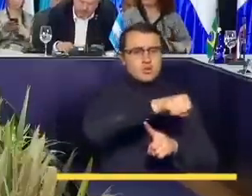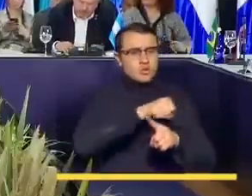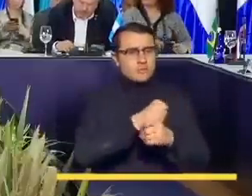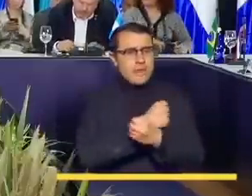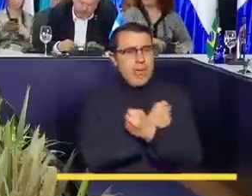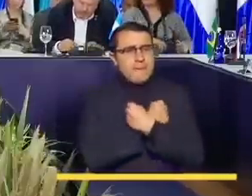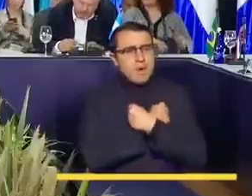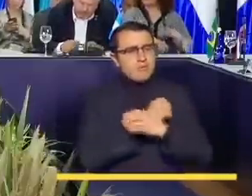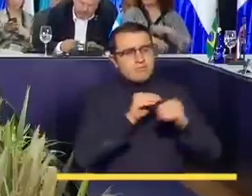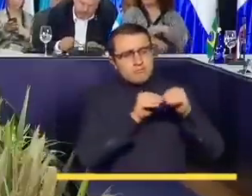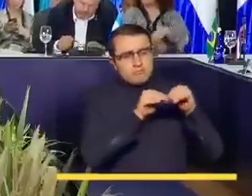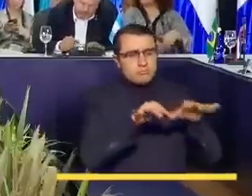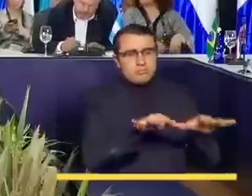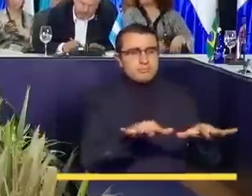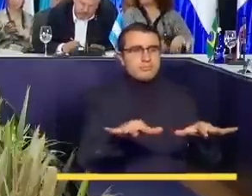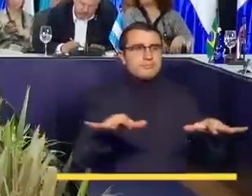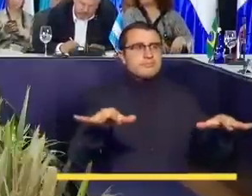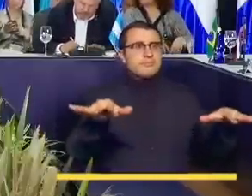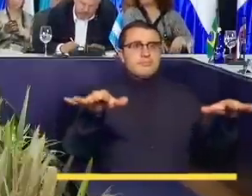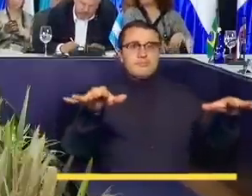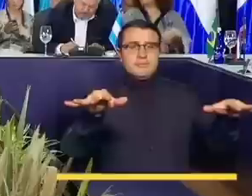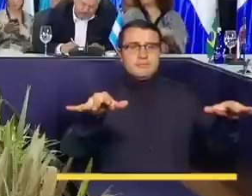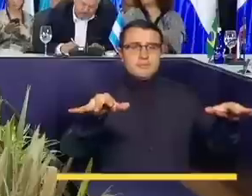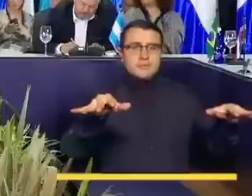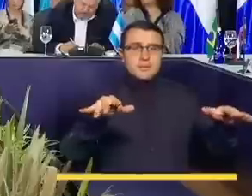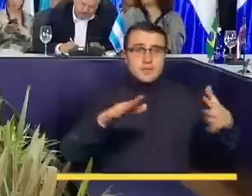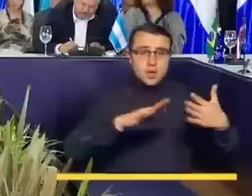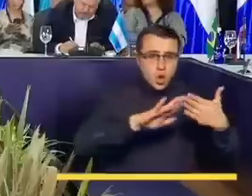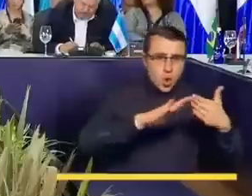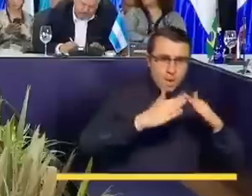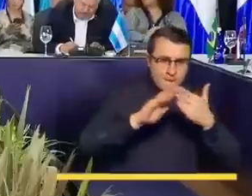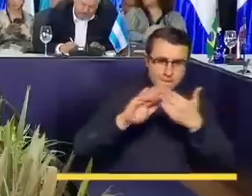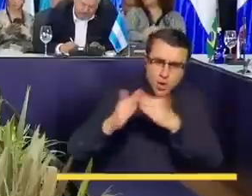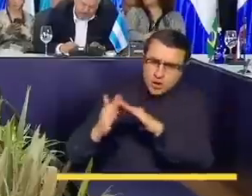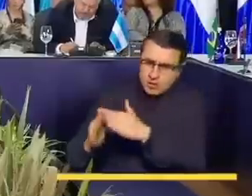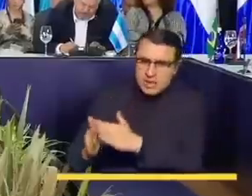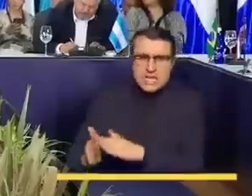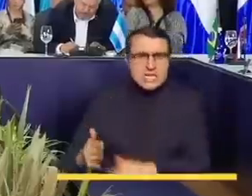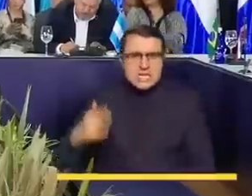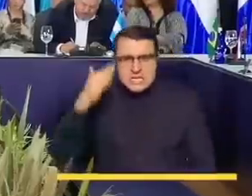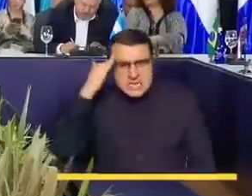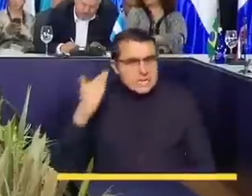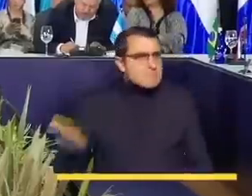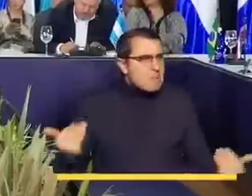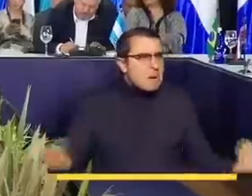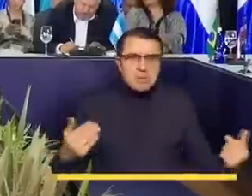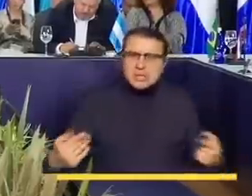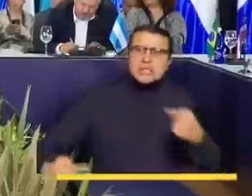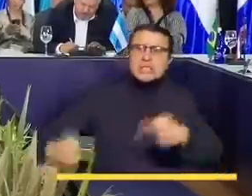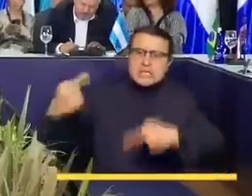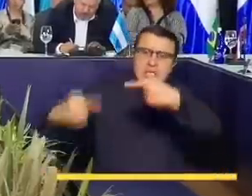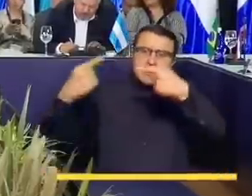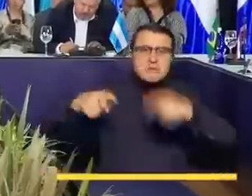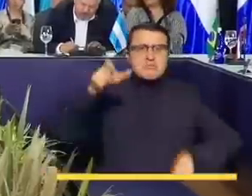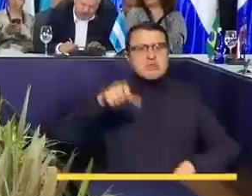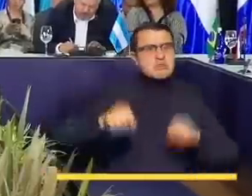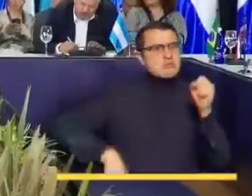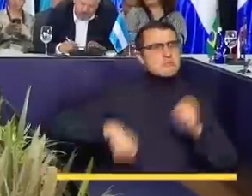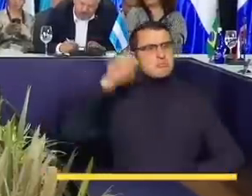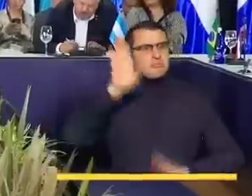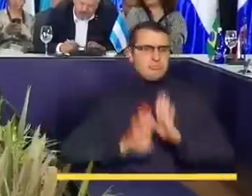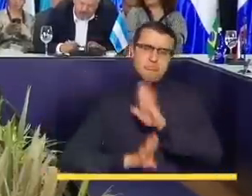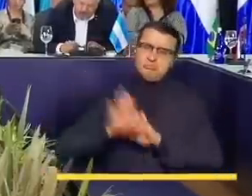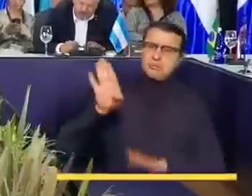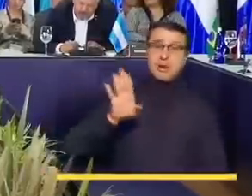amor, que van rompiendo las comunidades porque hay que competir y entonces el hombre del éxito y la mujer